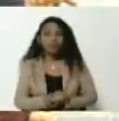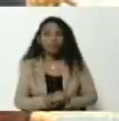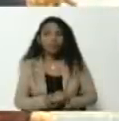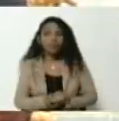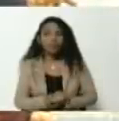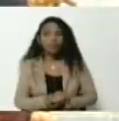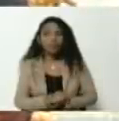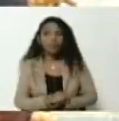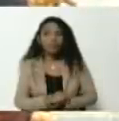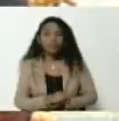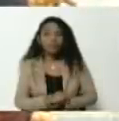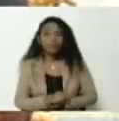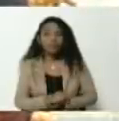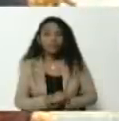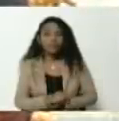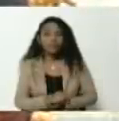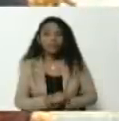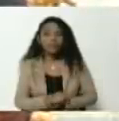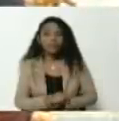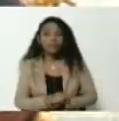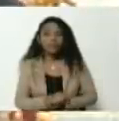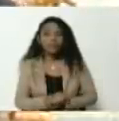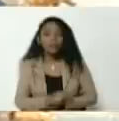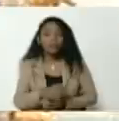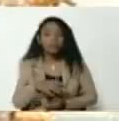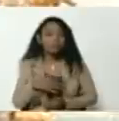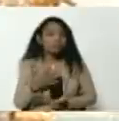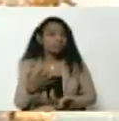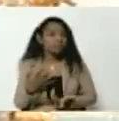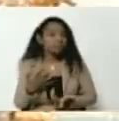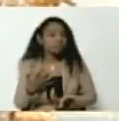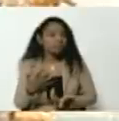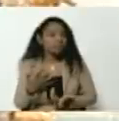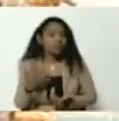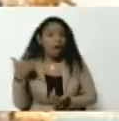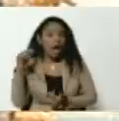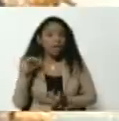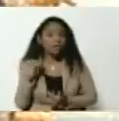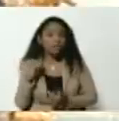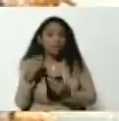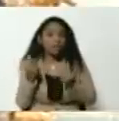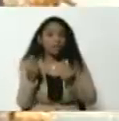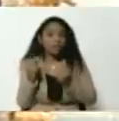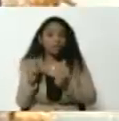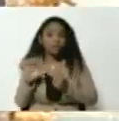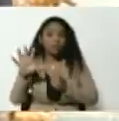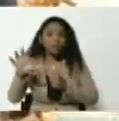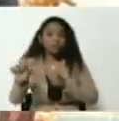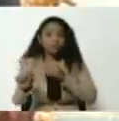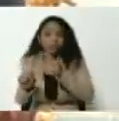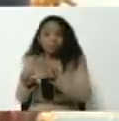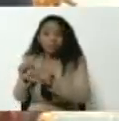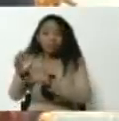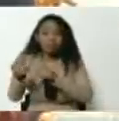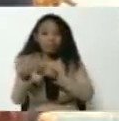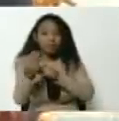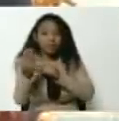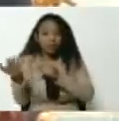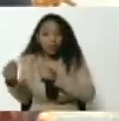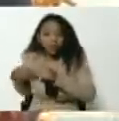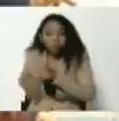el maxi ladrón de Troconi, pues se están agarrando toda la plata para ellos